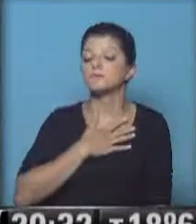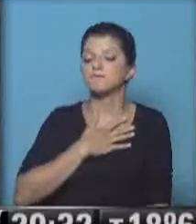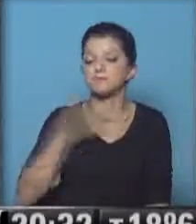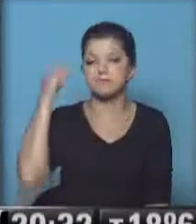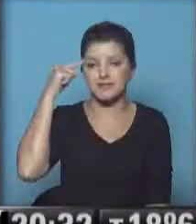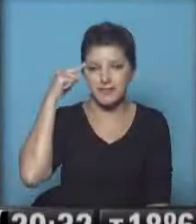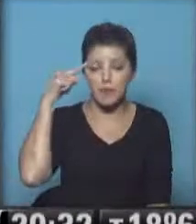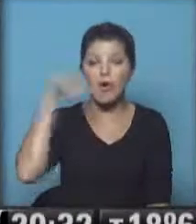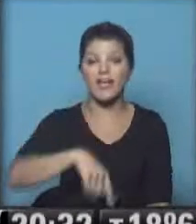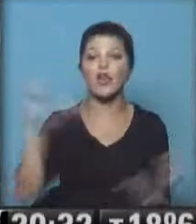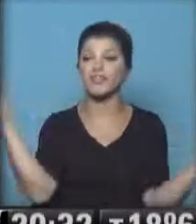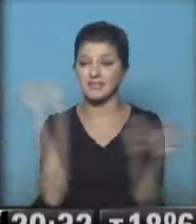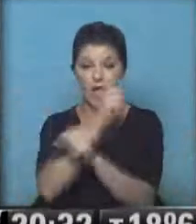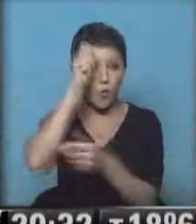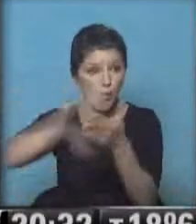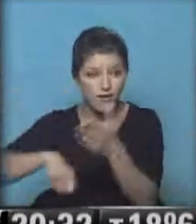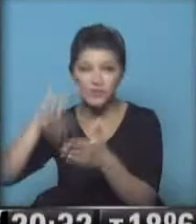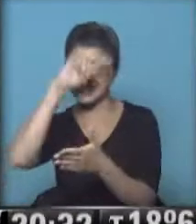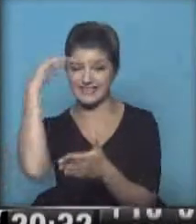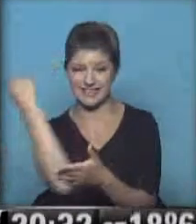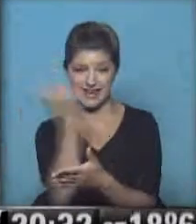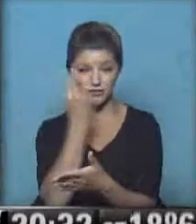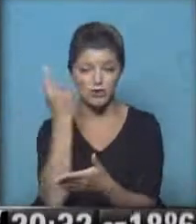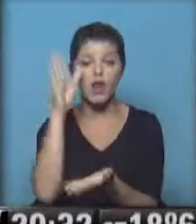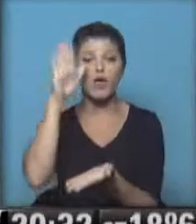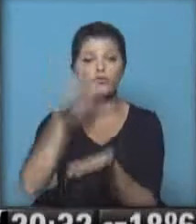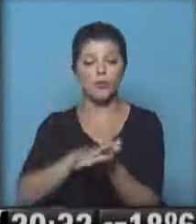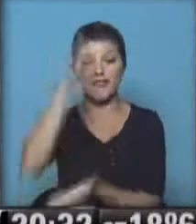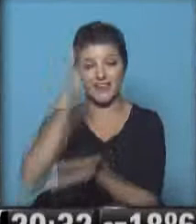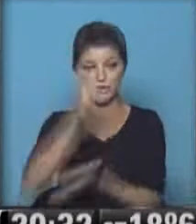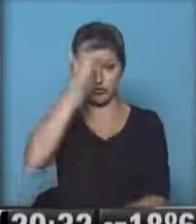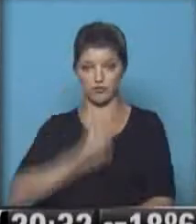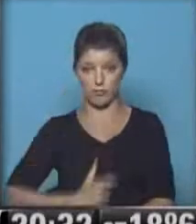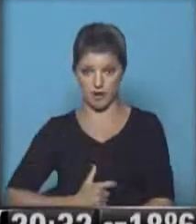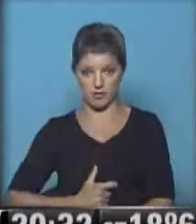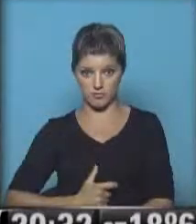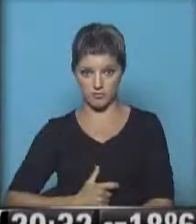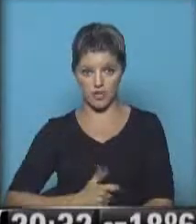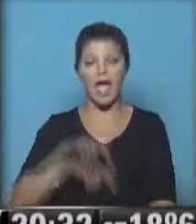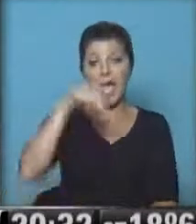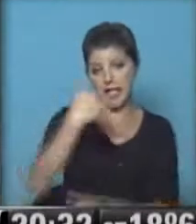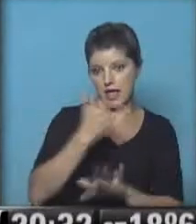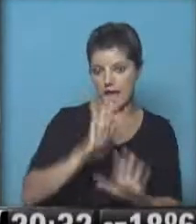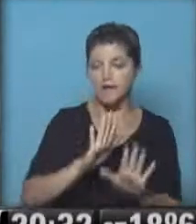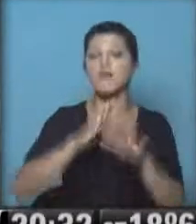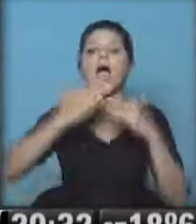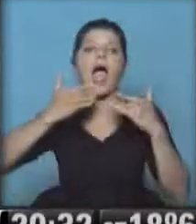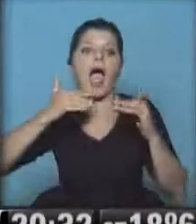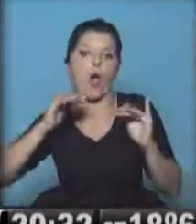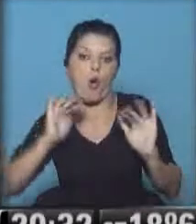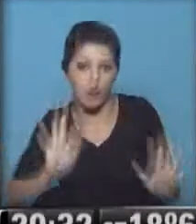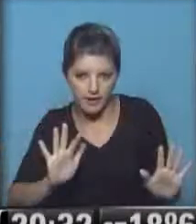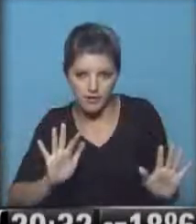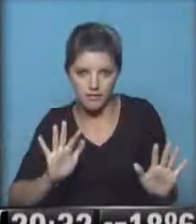los tratados y convenciones internacionales en materia de derechos humanos son vigentes en México. Ahora, la